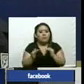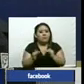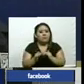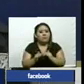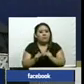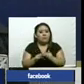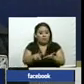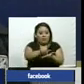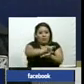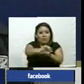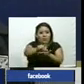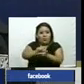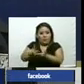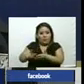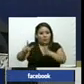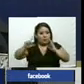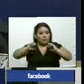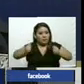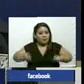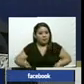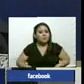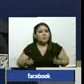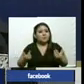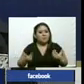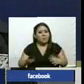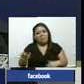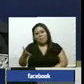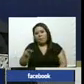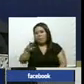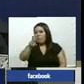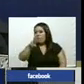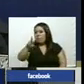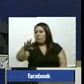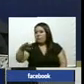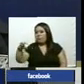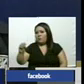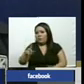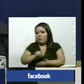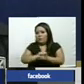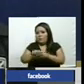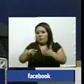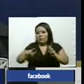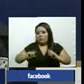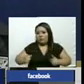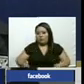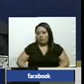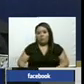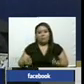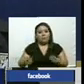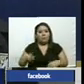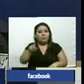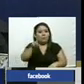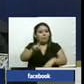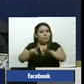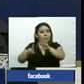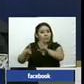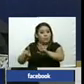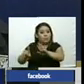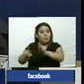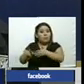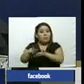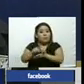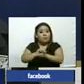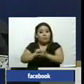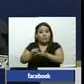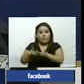centros educativos públicos. Tenemos alrededor de 250 centros escolares y tenemos 16 centros